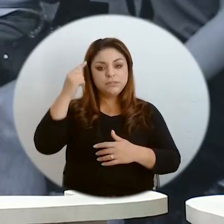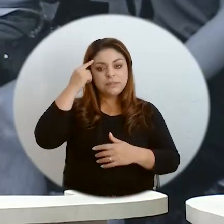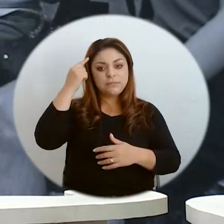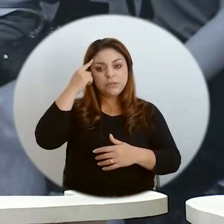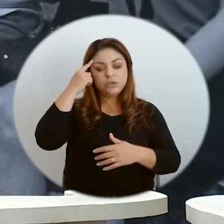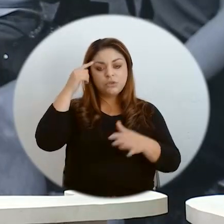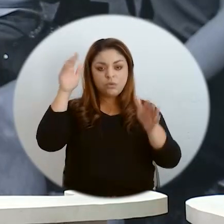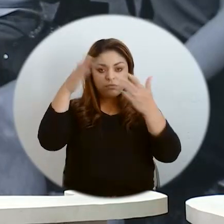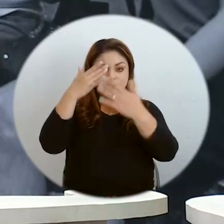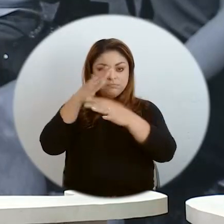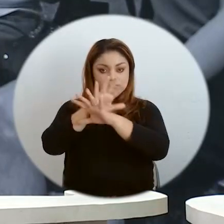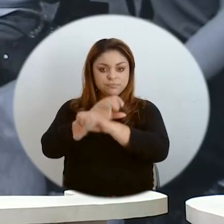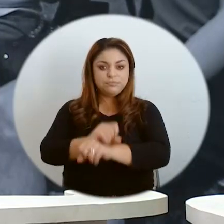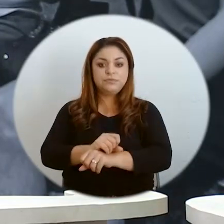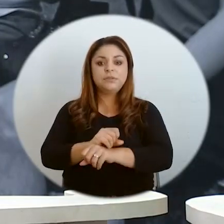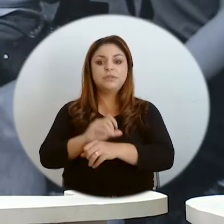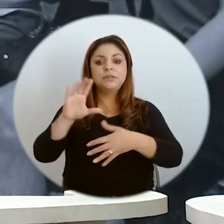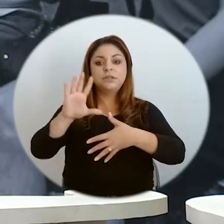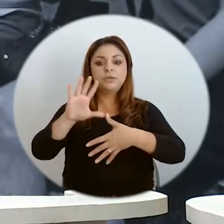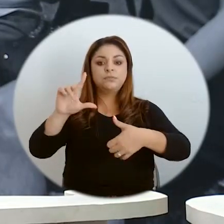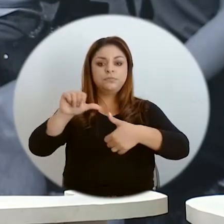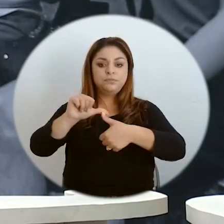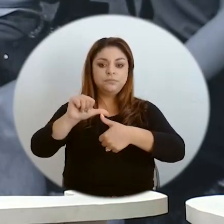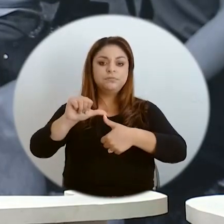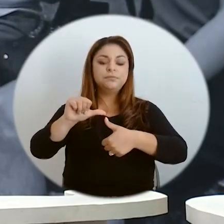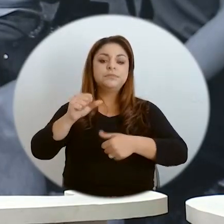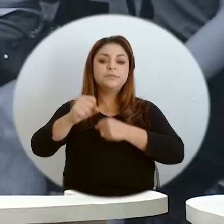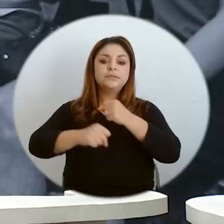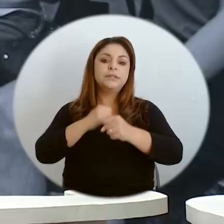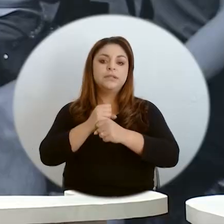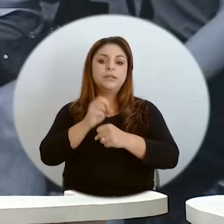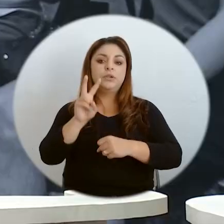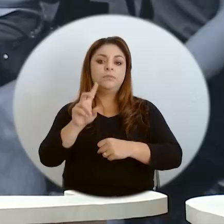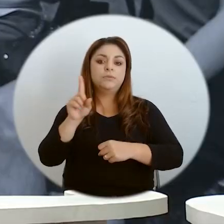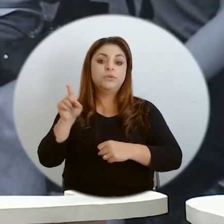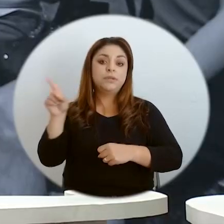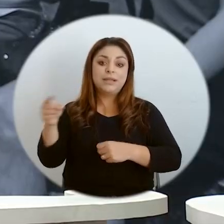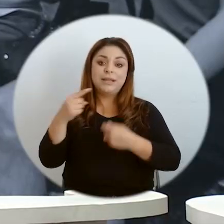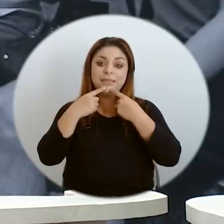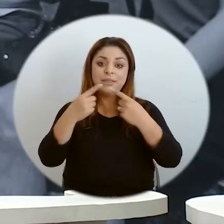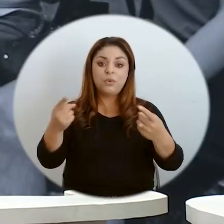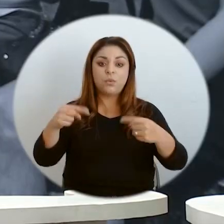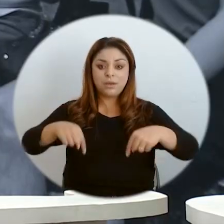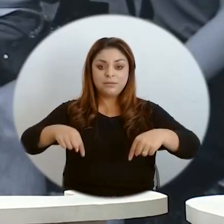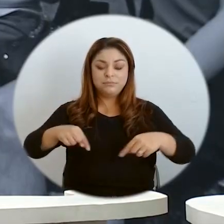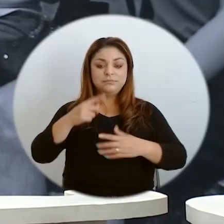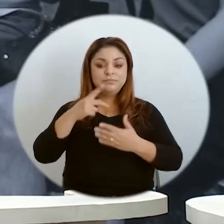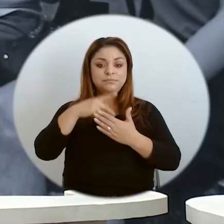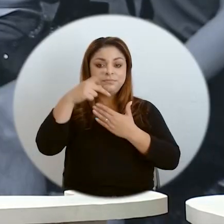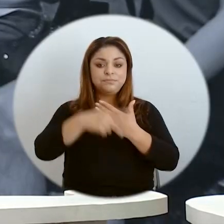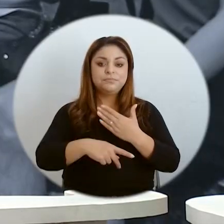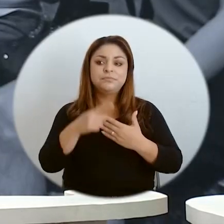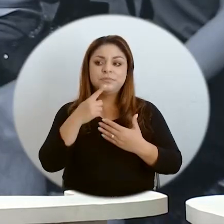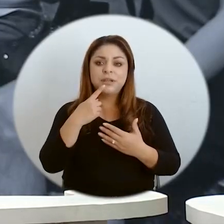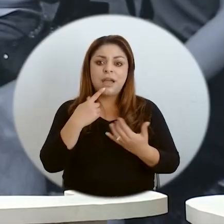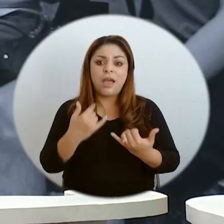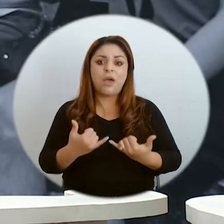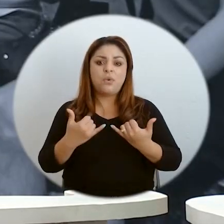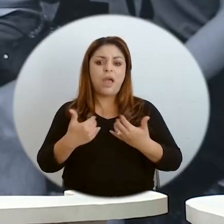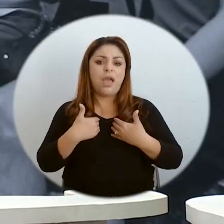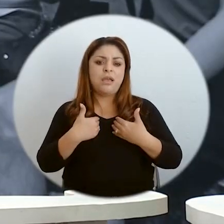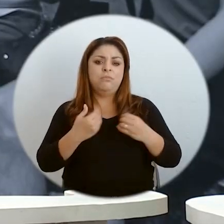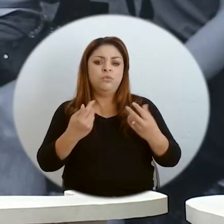Pensamiento Neoconservador en Centroamérica en el siglo XXI, quien nos comentó a una mirada que en la sociedad actual existen